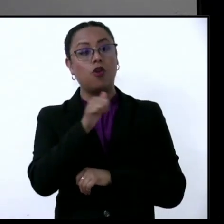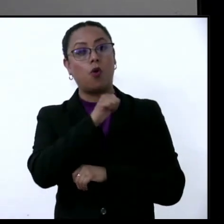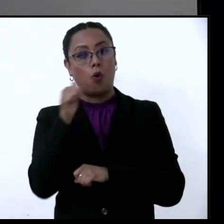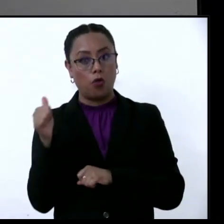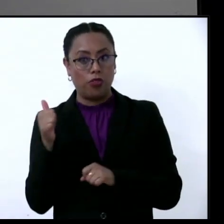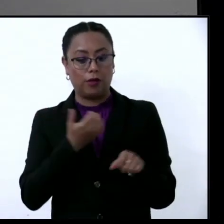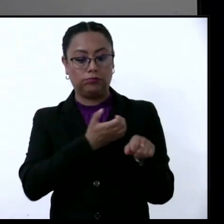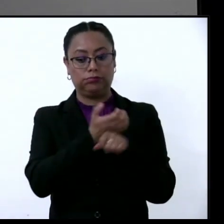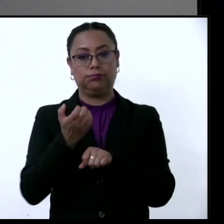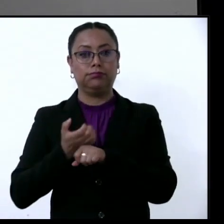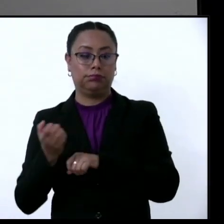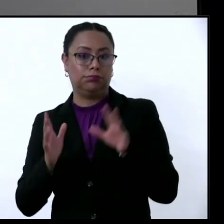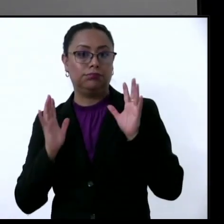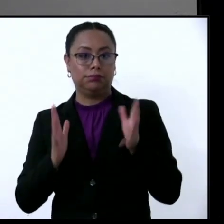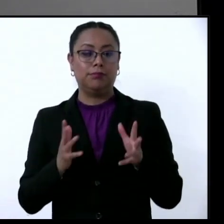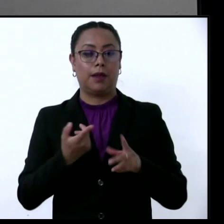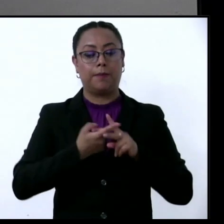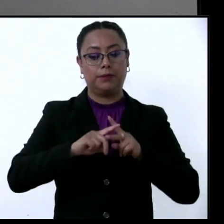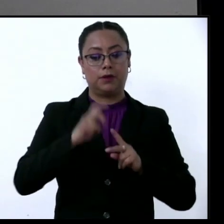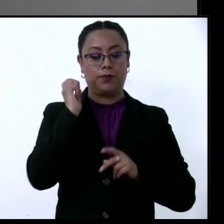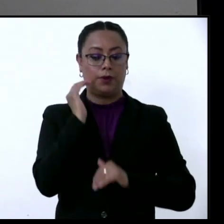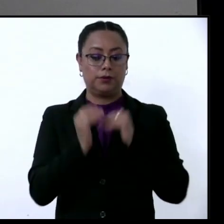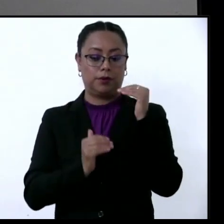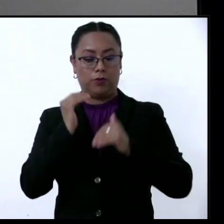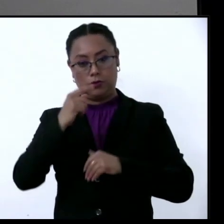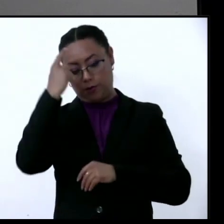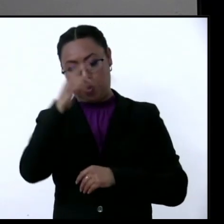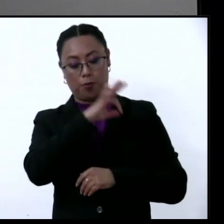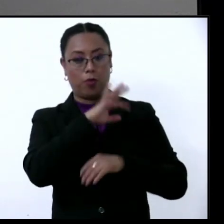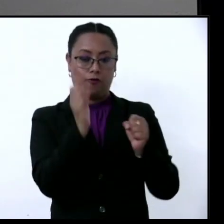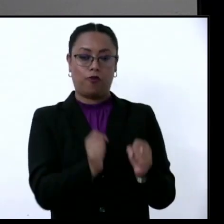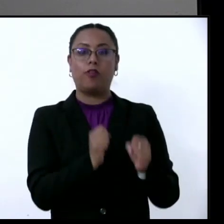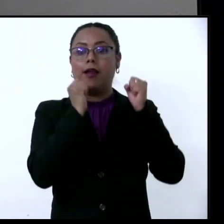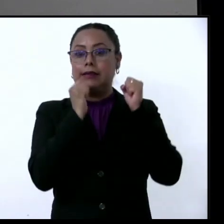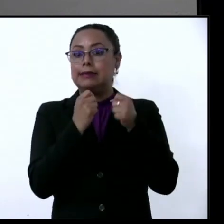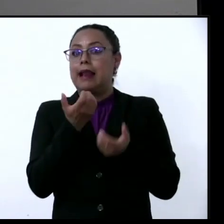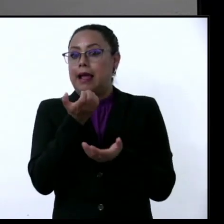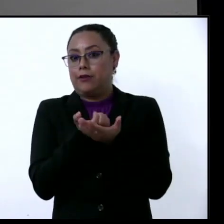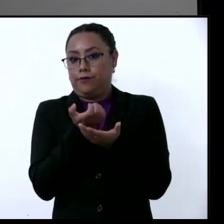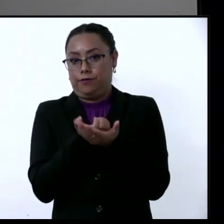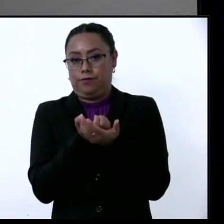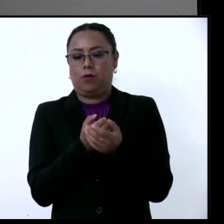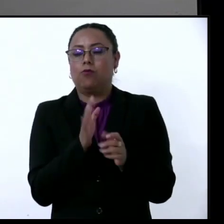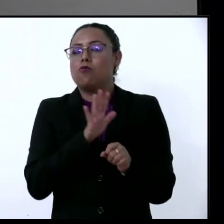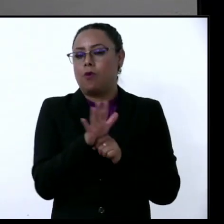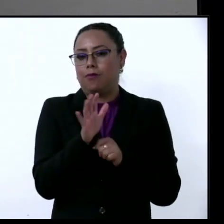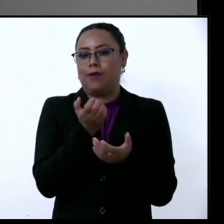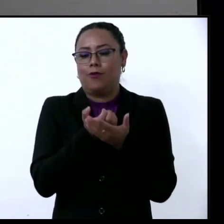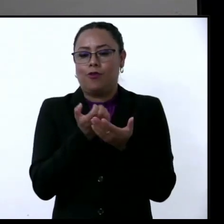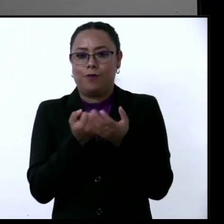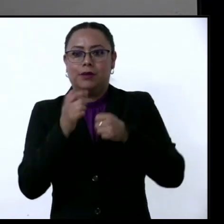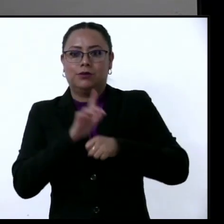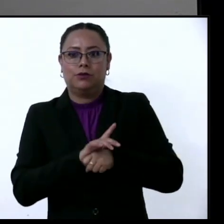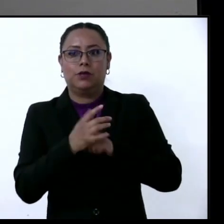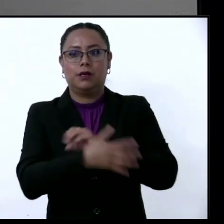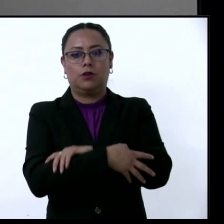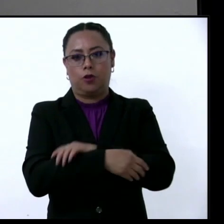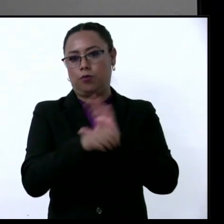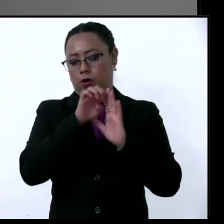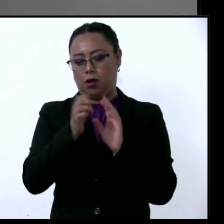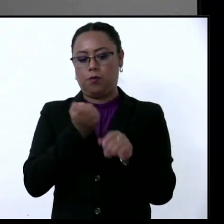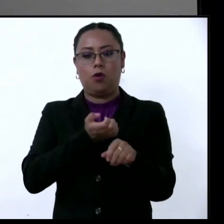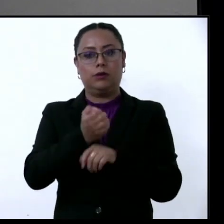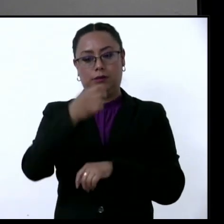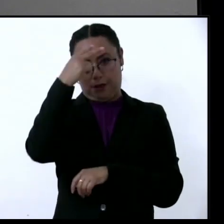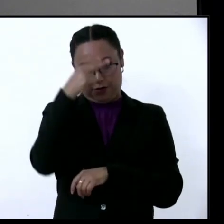ya entraron a este proceso de fortalecimiento económico de economía social y solidaria, como es el caso del Estado de México, que